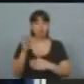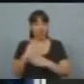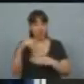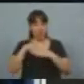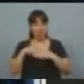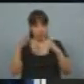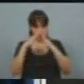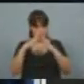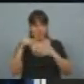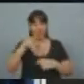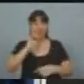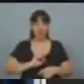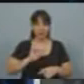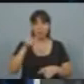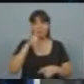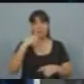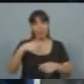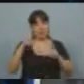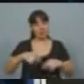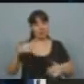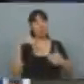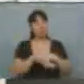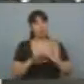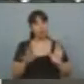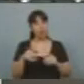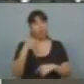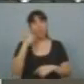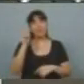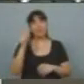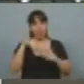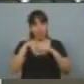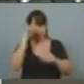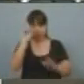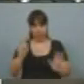que hay que buscar por otro lado. ¡Claro, boludo! Ahora, me cuenta